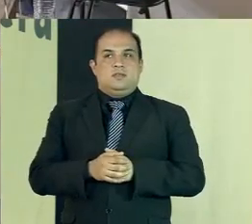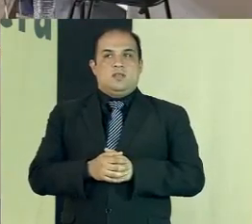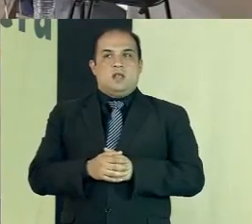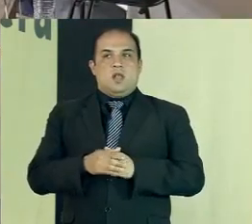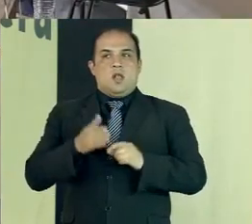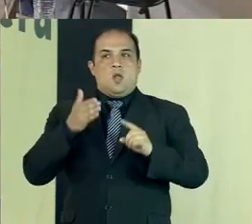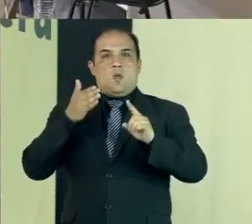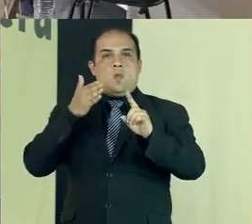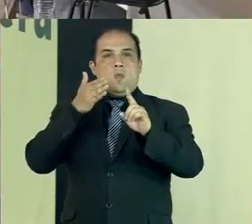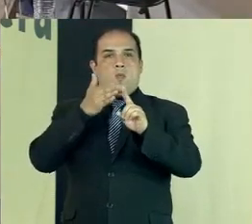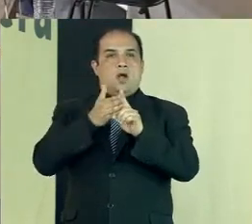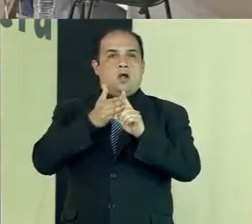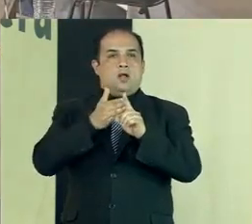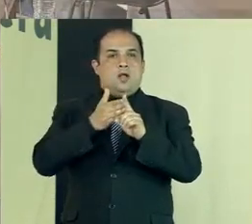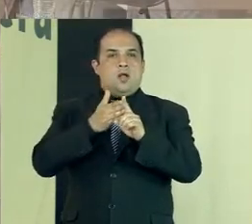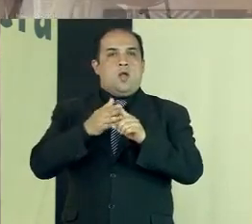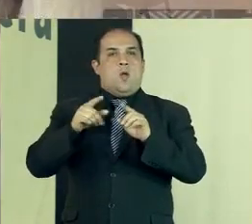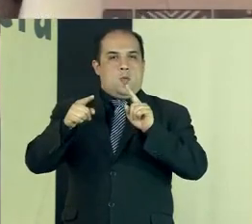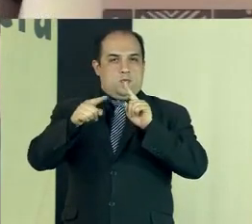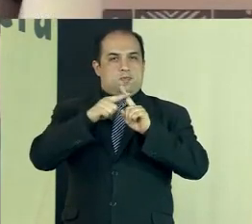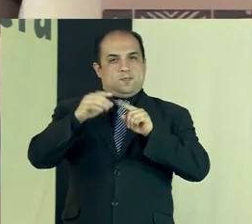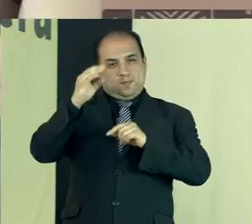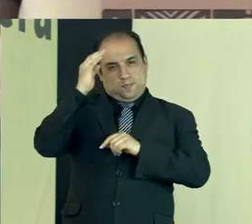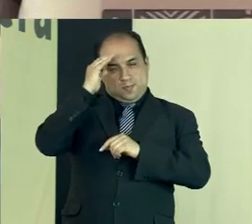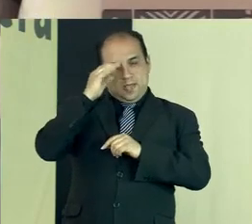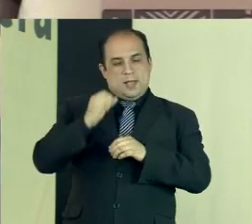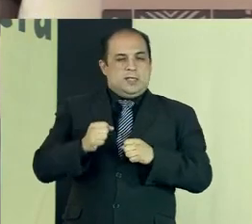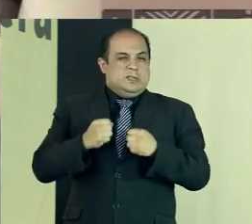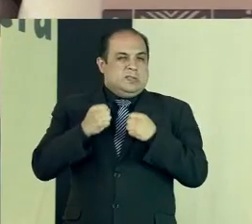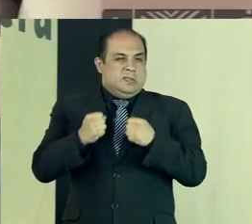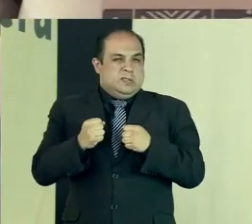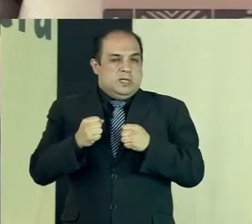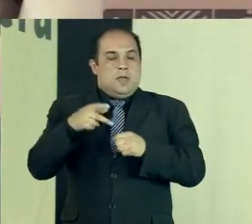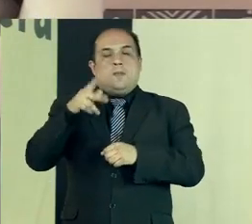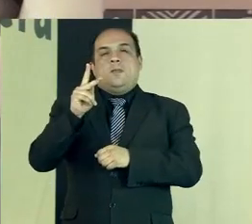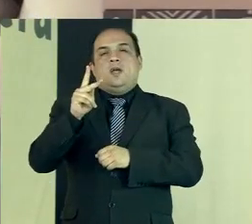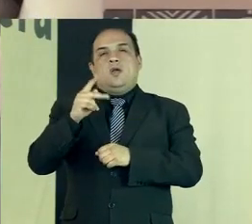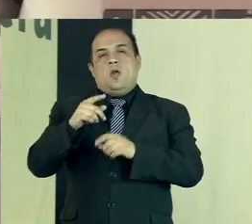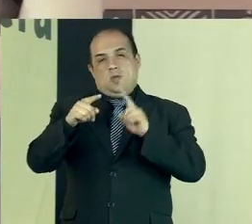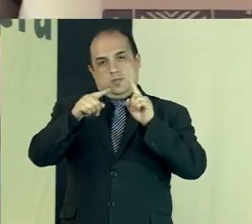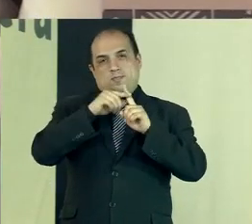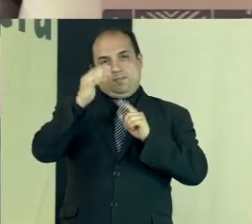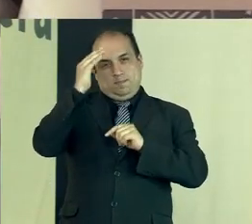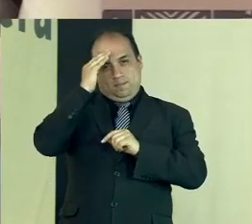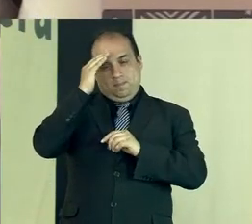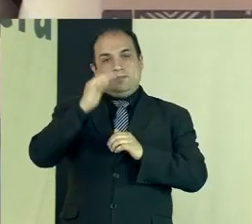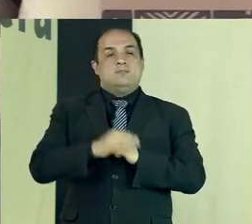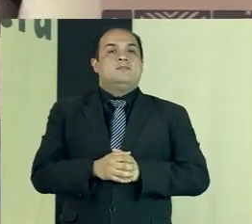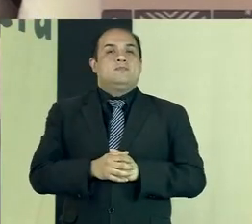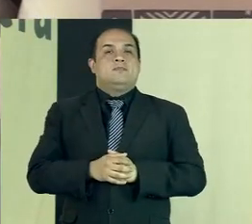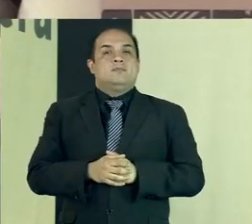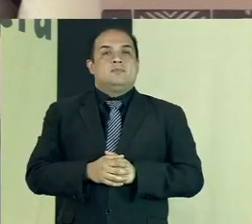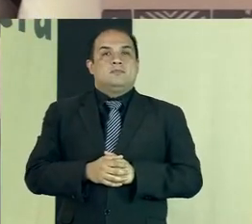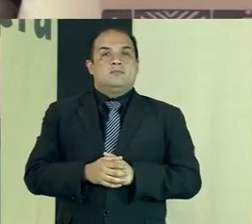optimista forzada pero optimista que al cabo por ti